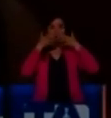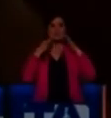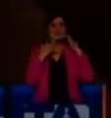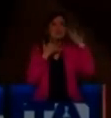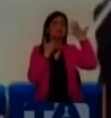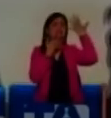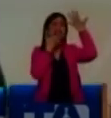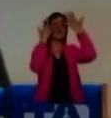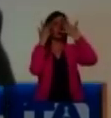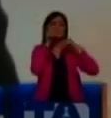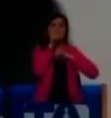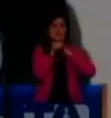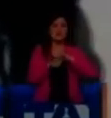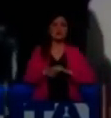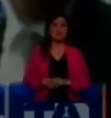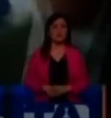las huellas de la agresión.